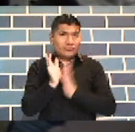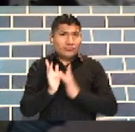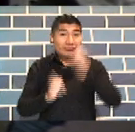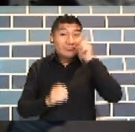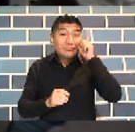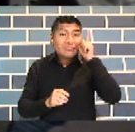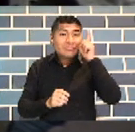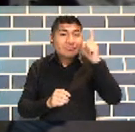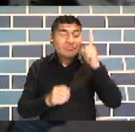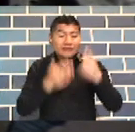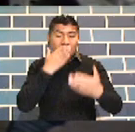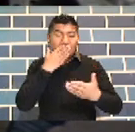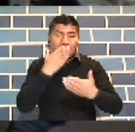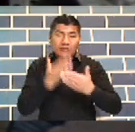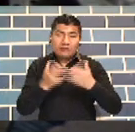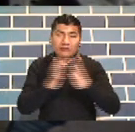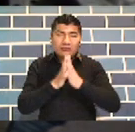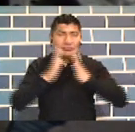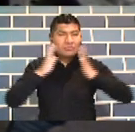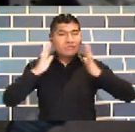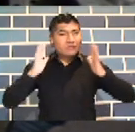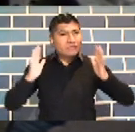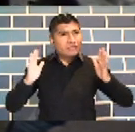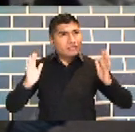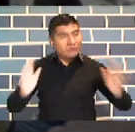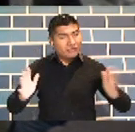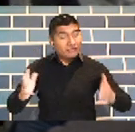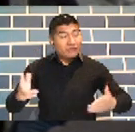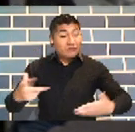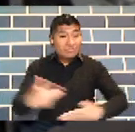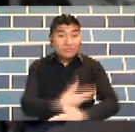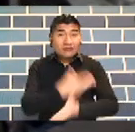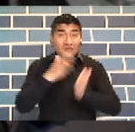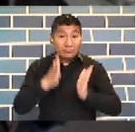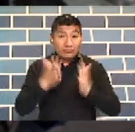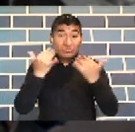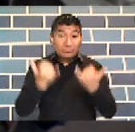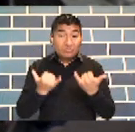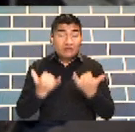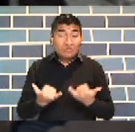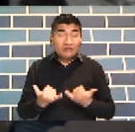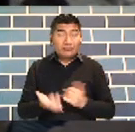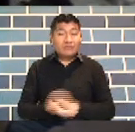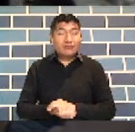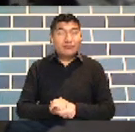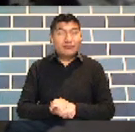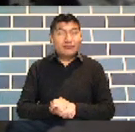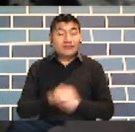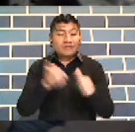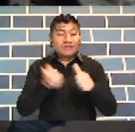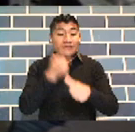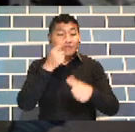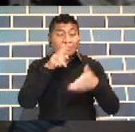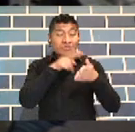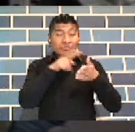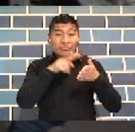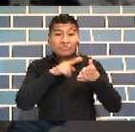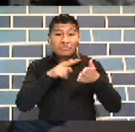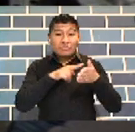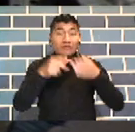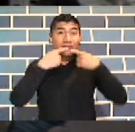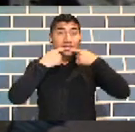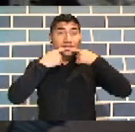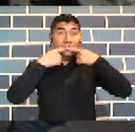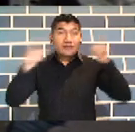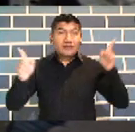el pastor bueno y grande, y por los pastores de hoy. En la primera lectura, el